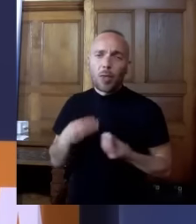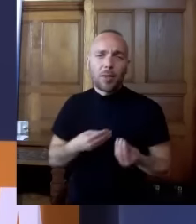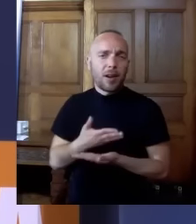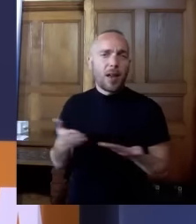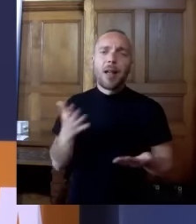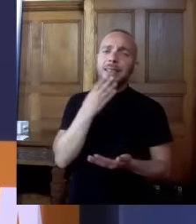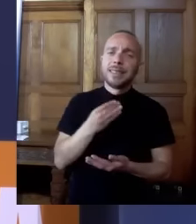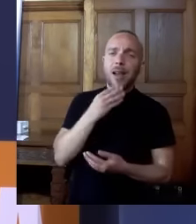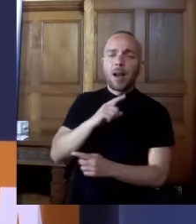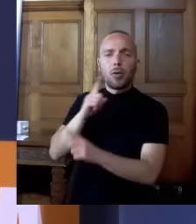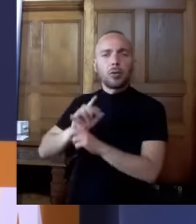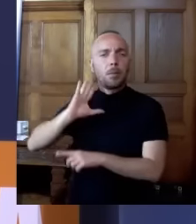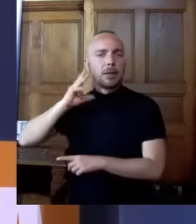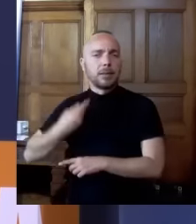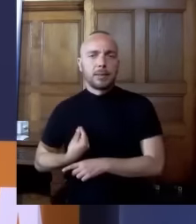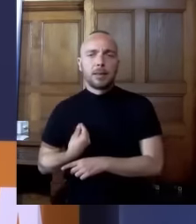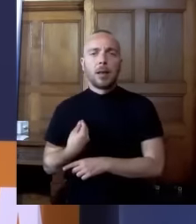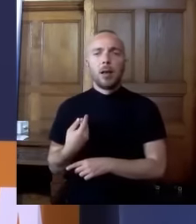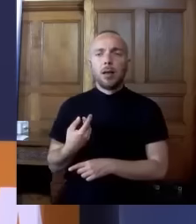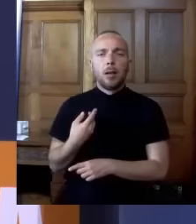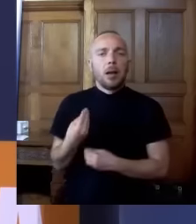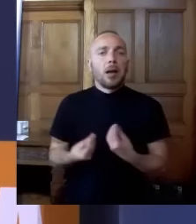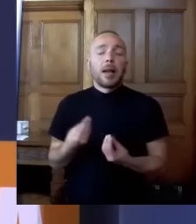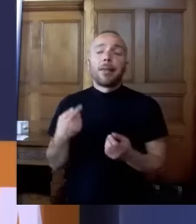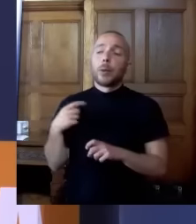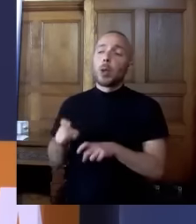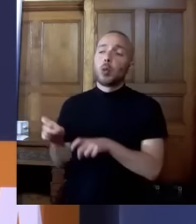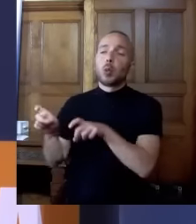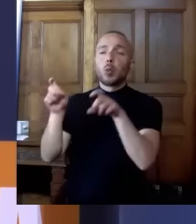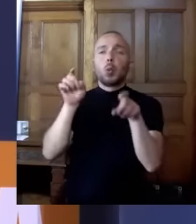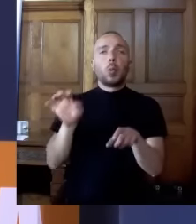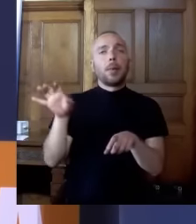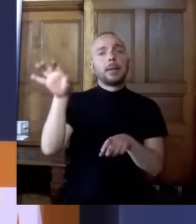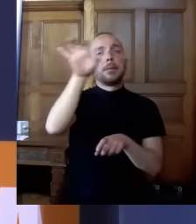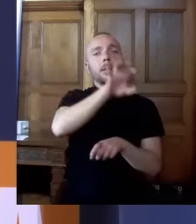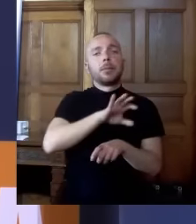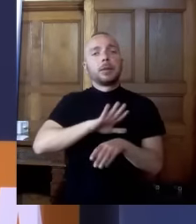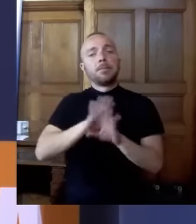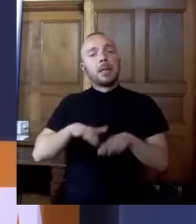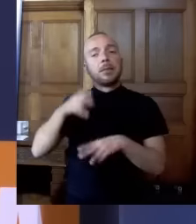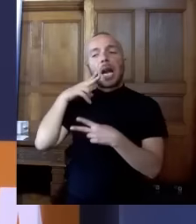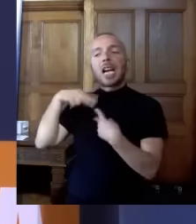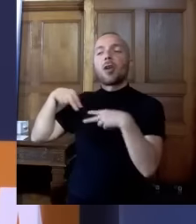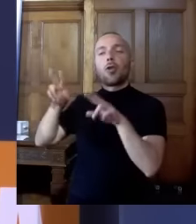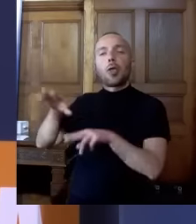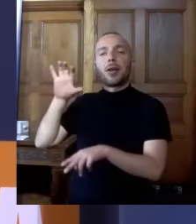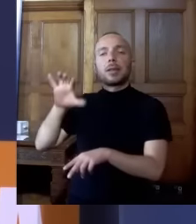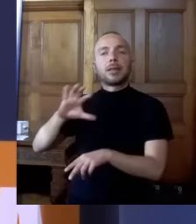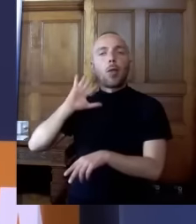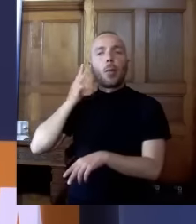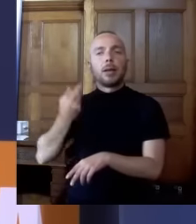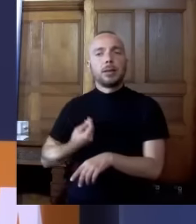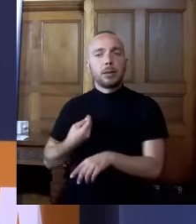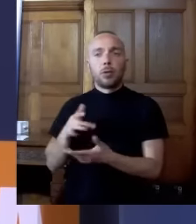contra el pueblo de Palestina que lo único que se puede hacer es hacerse un tour por un montón de países reconociendo el estado palestino que era algo que